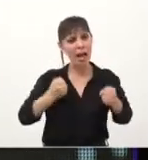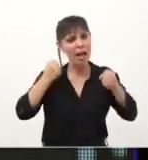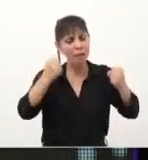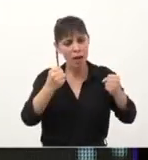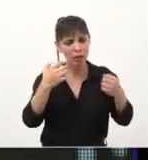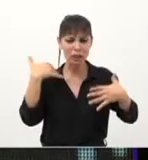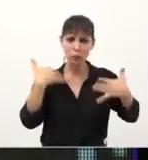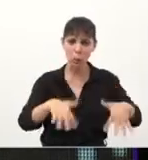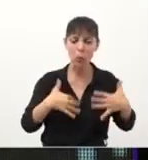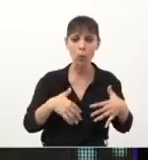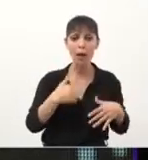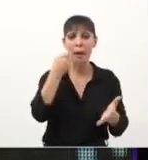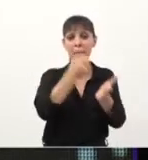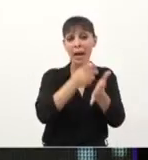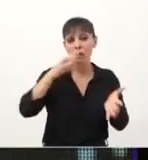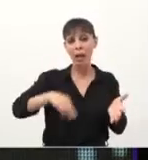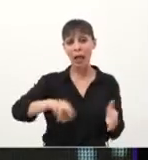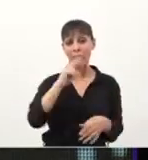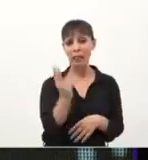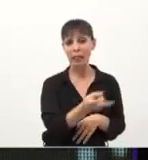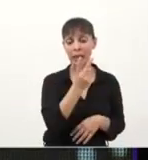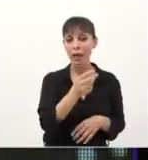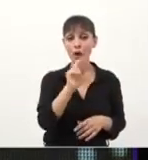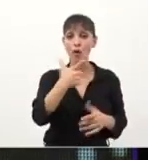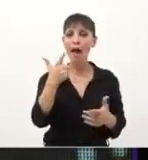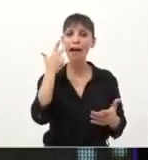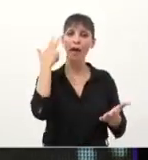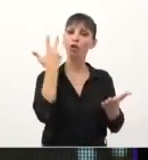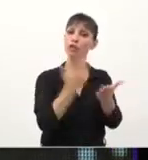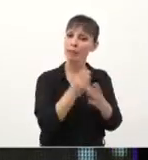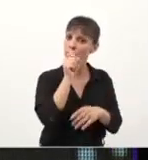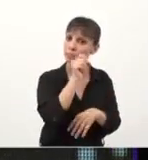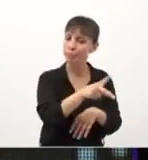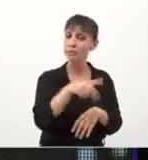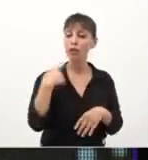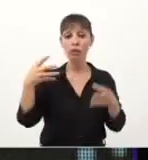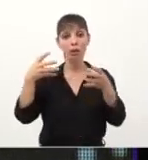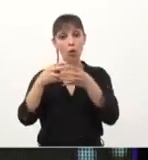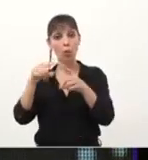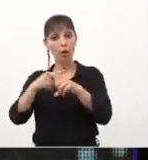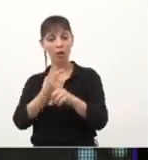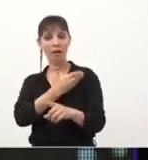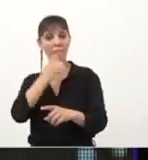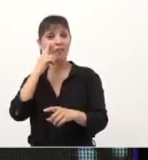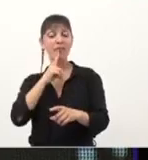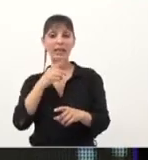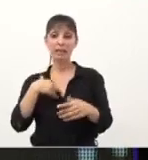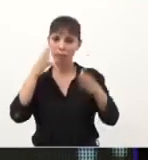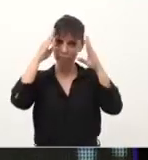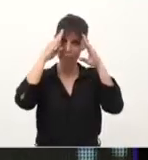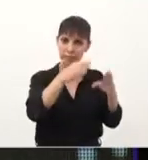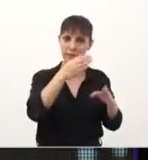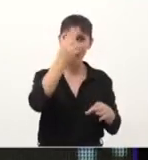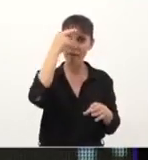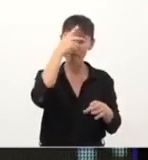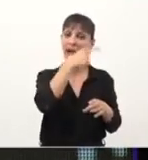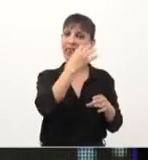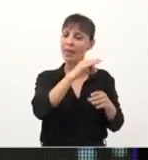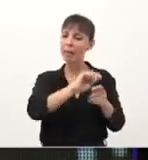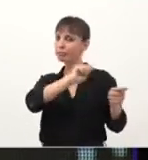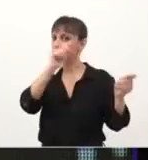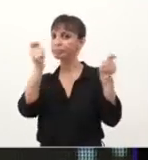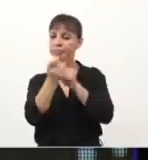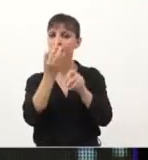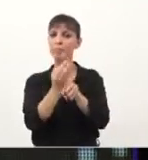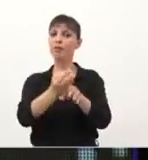dos mangos y no le dan el reconocimiento que merecen. Entonces, el frente de izquierda a las enfermeras le dice, tiene que pasar la carrera de salud y no